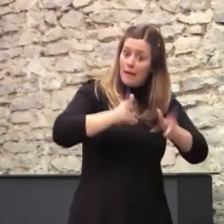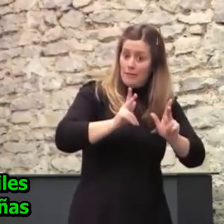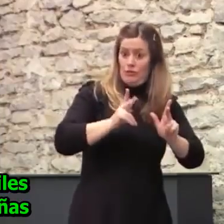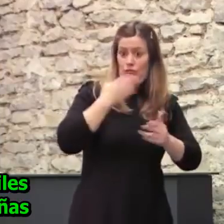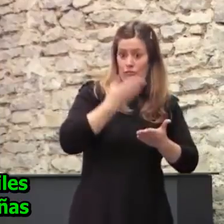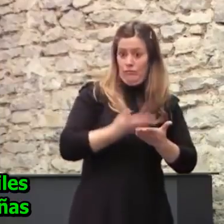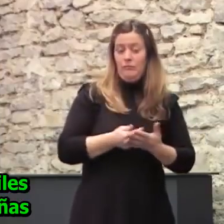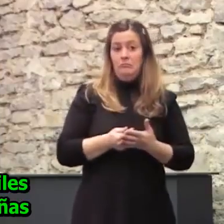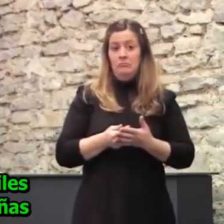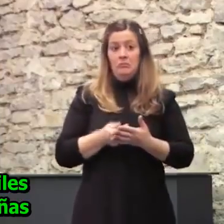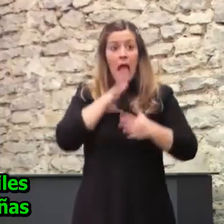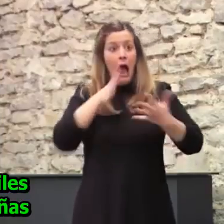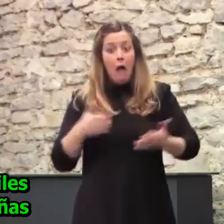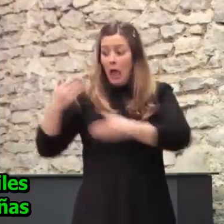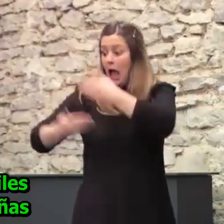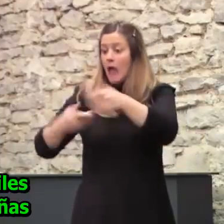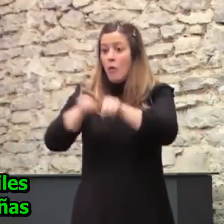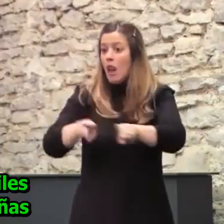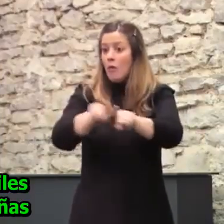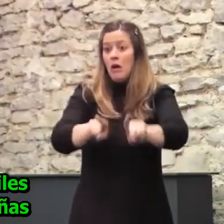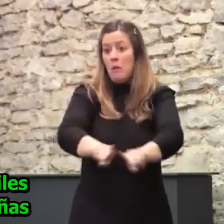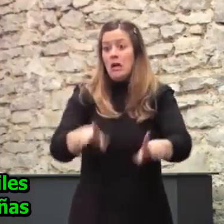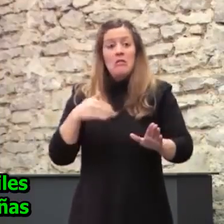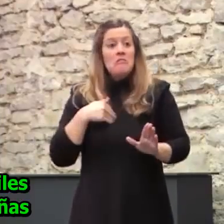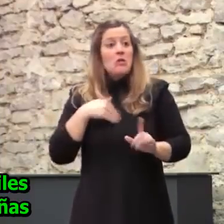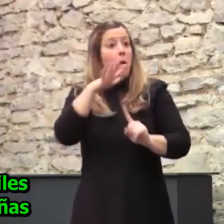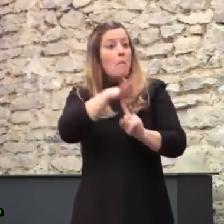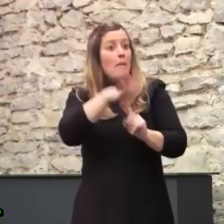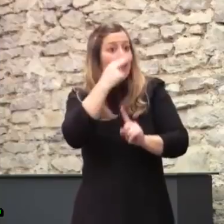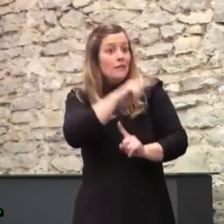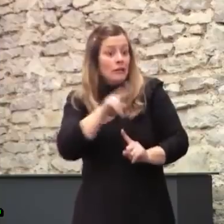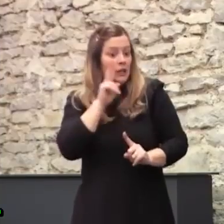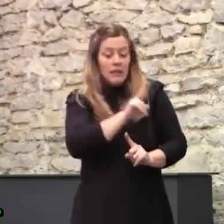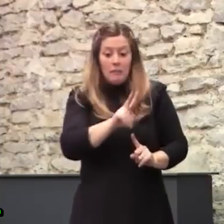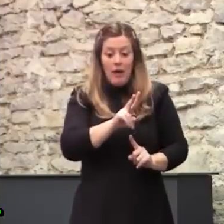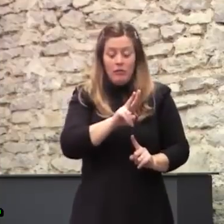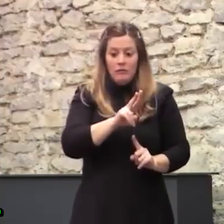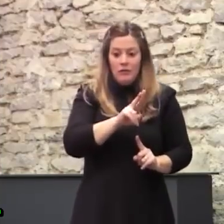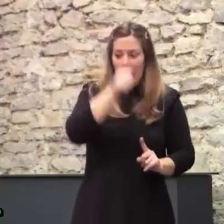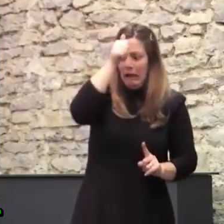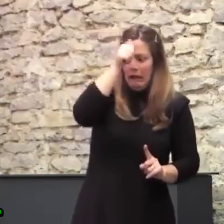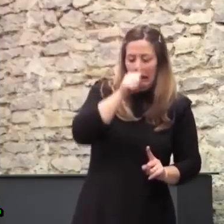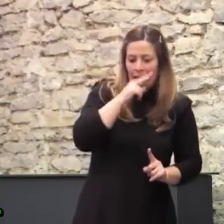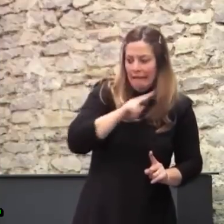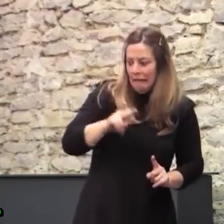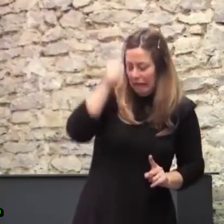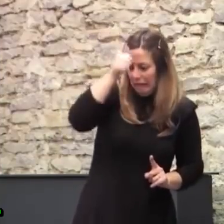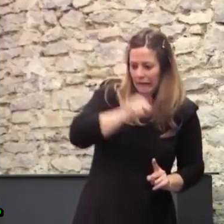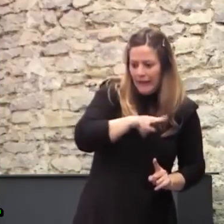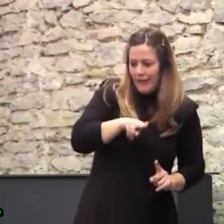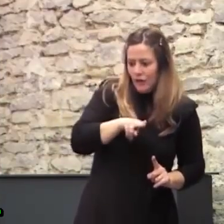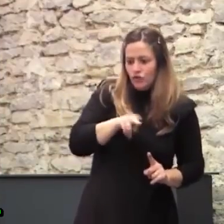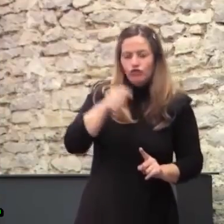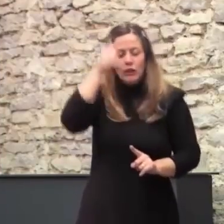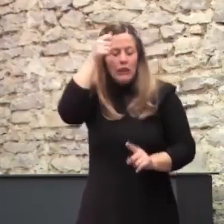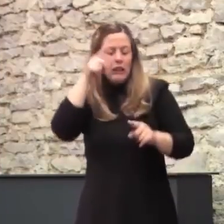Seguimos igual, o sea, yo sigo viéndolo en los parques infantiles, ese rollo de los niños maltratando niñas y los padres riéndose con la gracia de es que a mi hijo